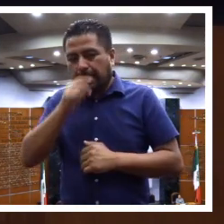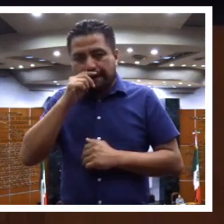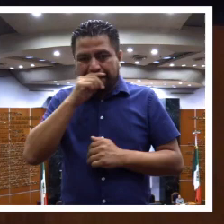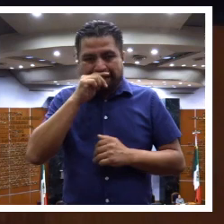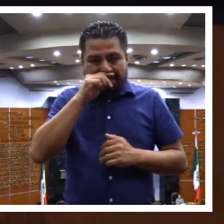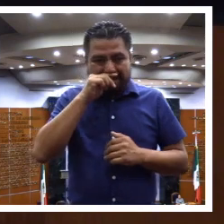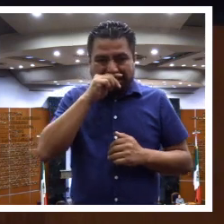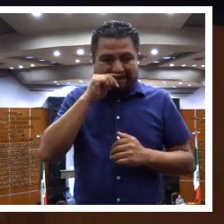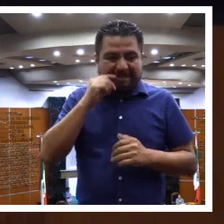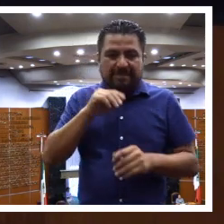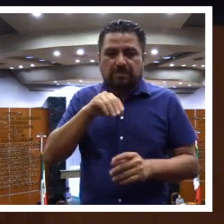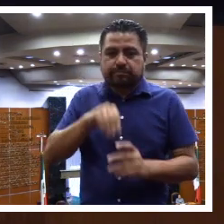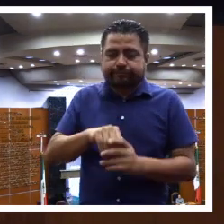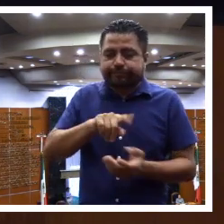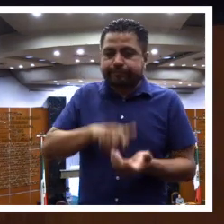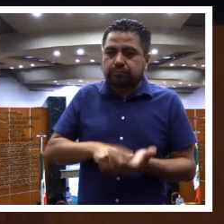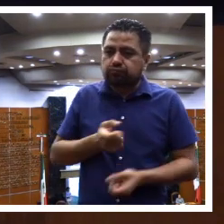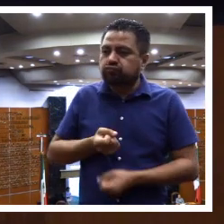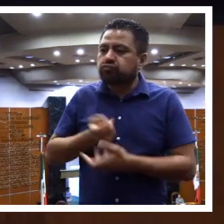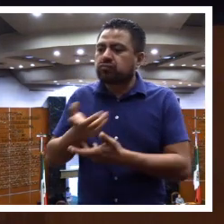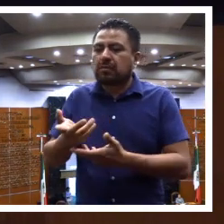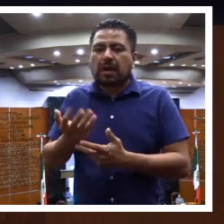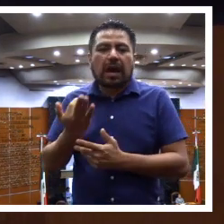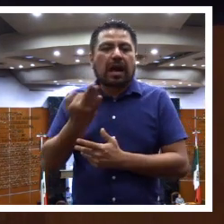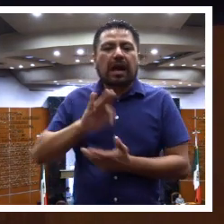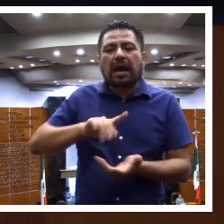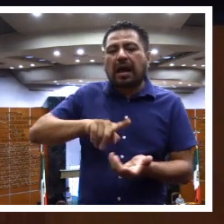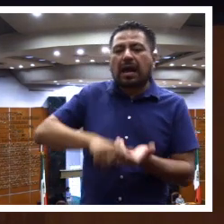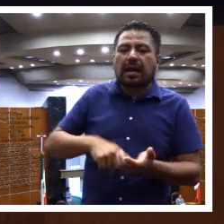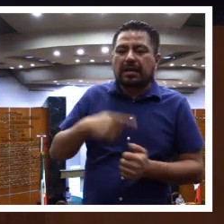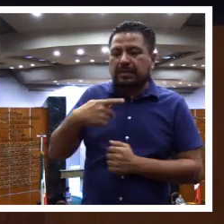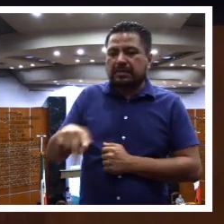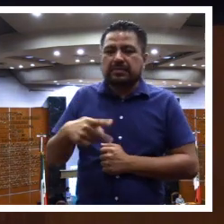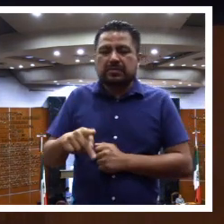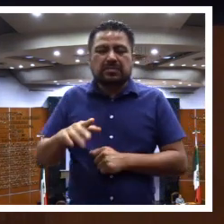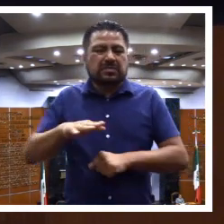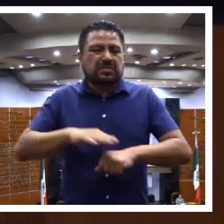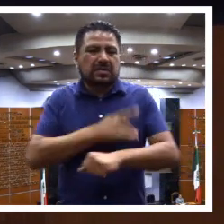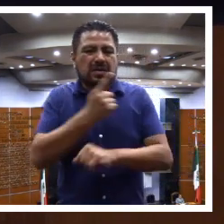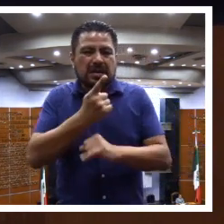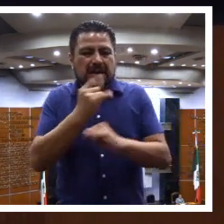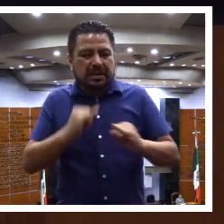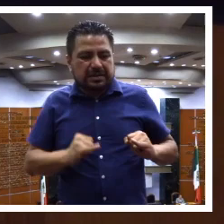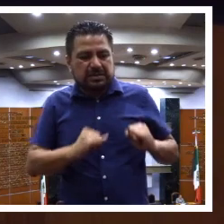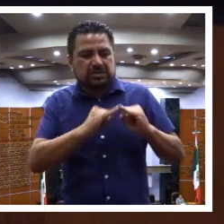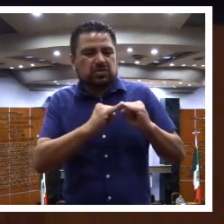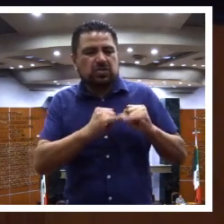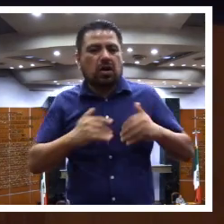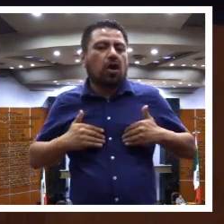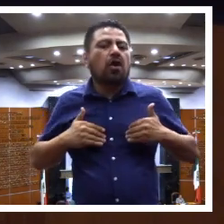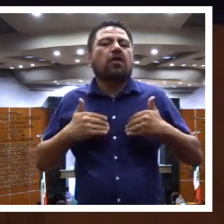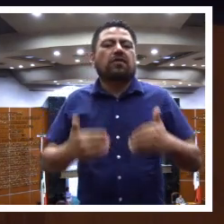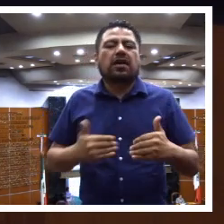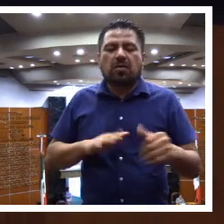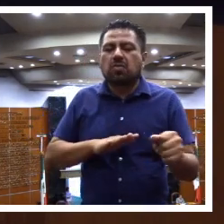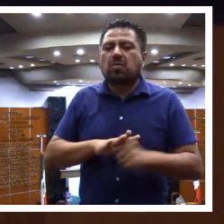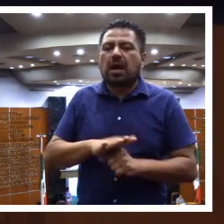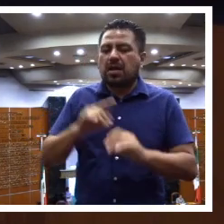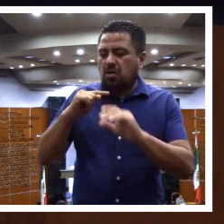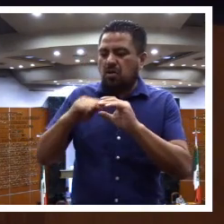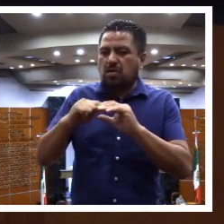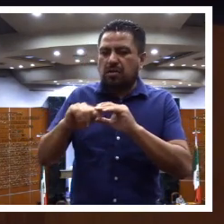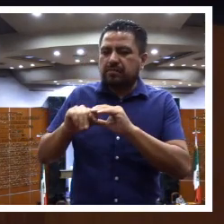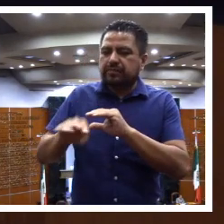información confidencial haciéndose pasar por una institución de confianza a través de correos